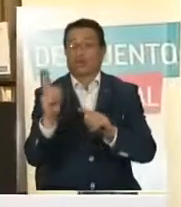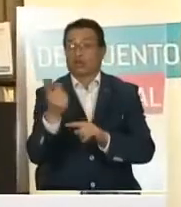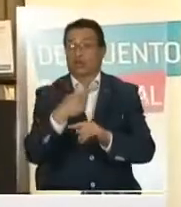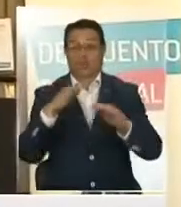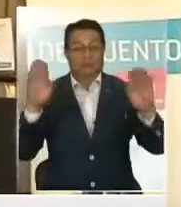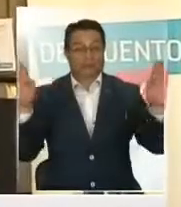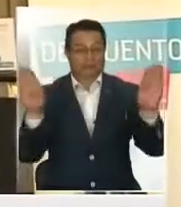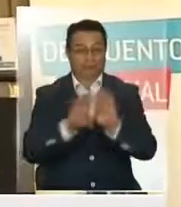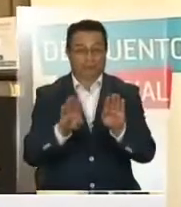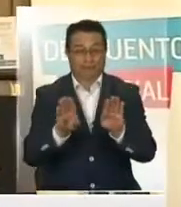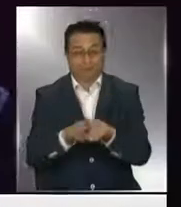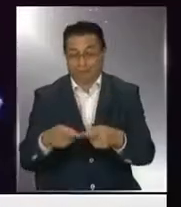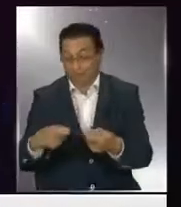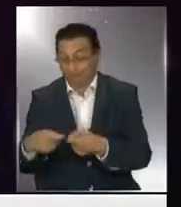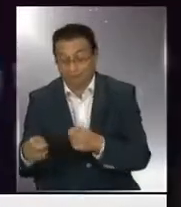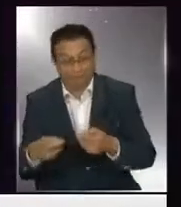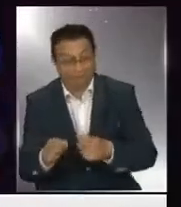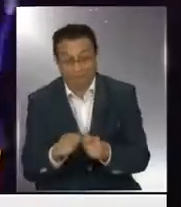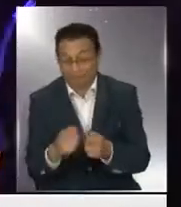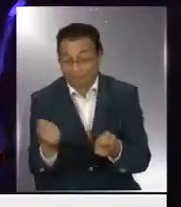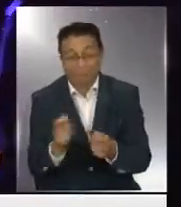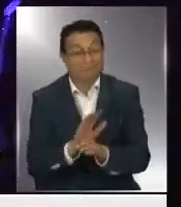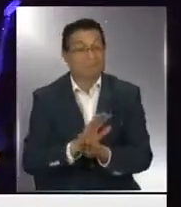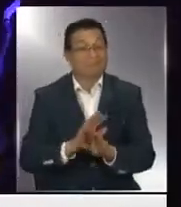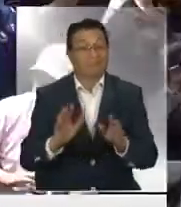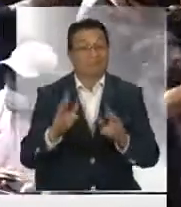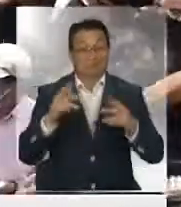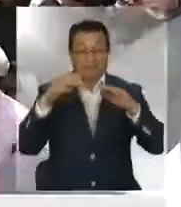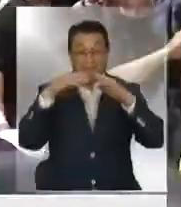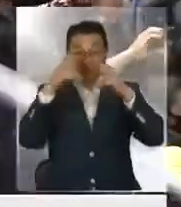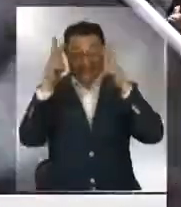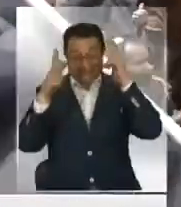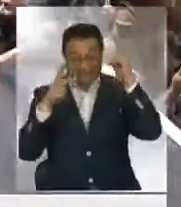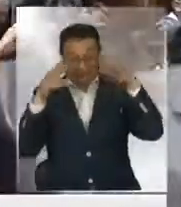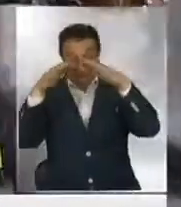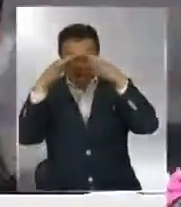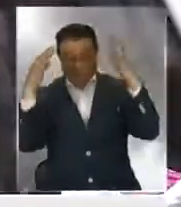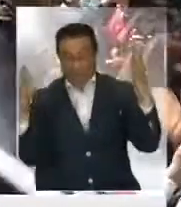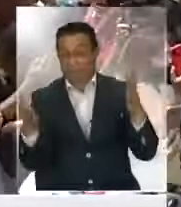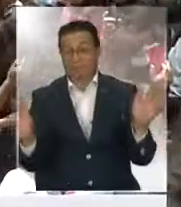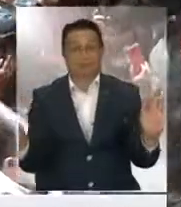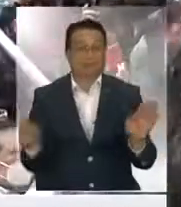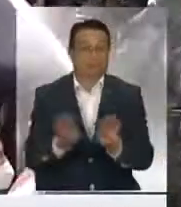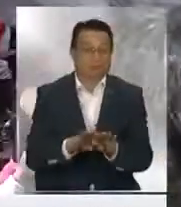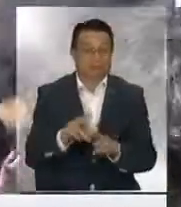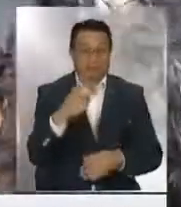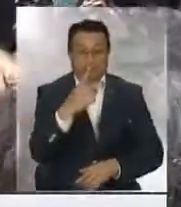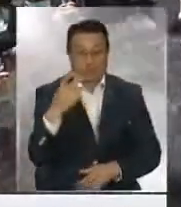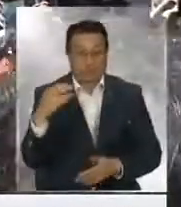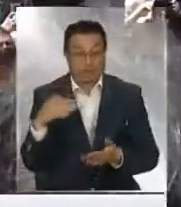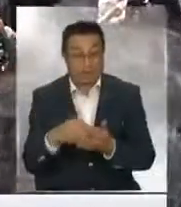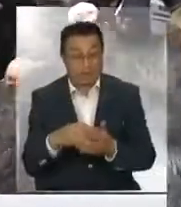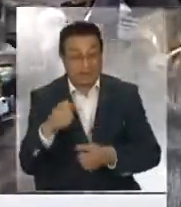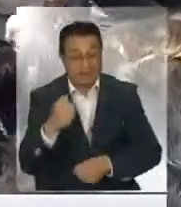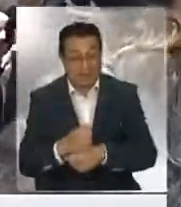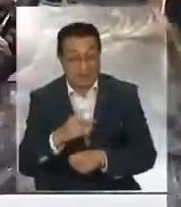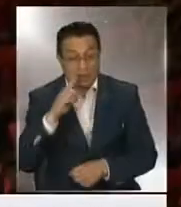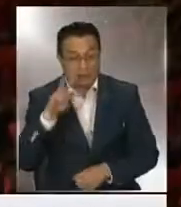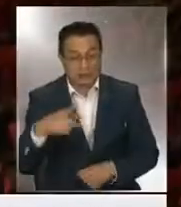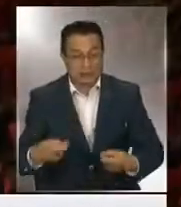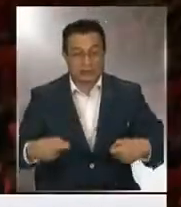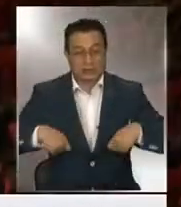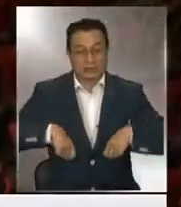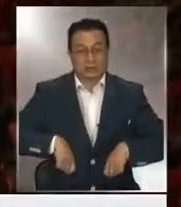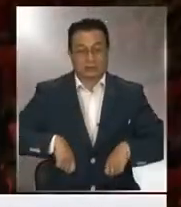abajo, boleterías cerradas, carpas de circo guardadas y cerca de 200.000 trabajadores sin recibir ingresos.